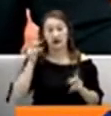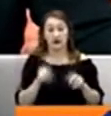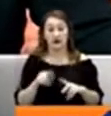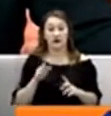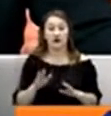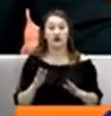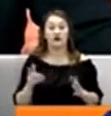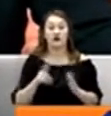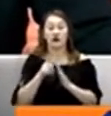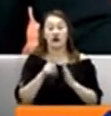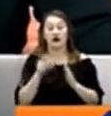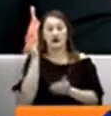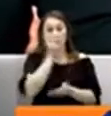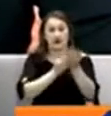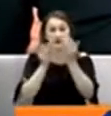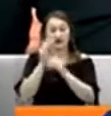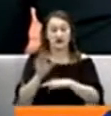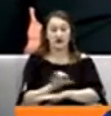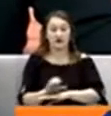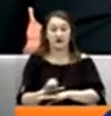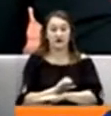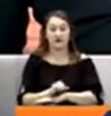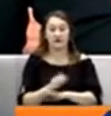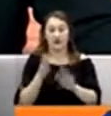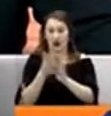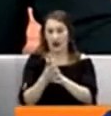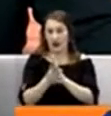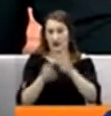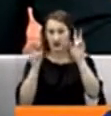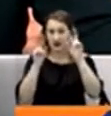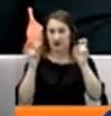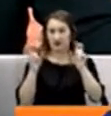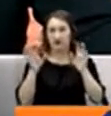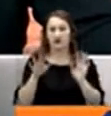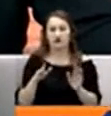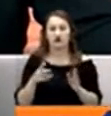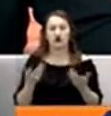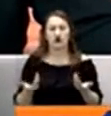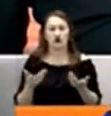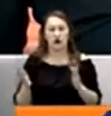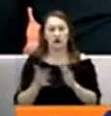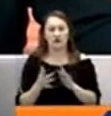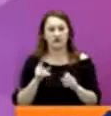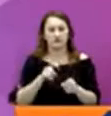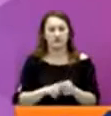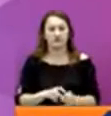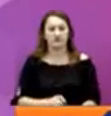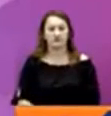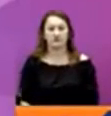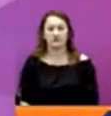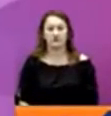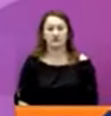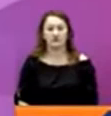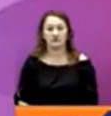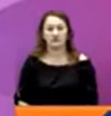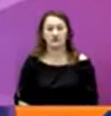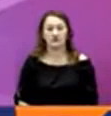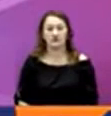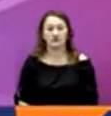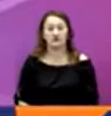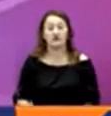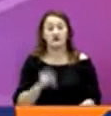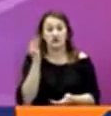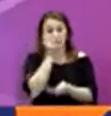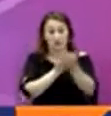para analistas de sistemas informáticos. Les contamos de qué se trata y además cómo pueden aplicar. En oportunidades para canalistas